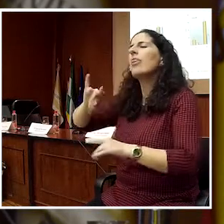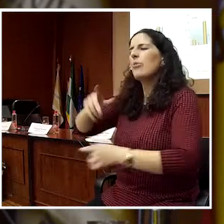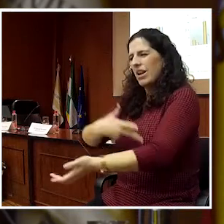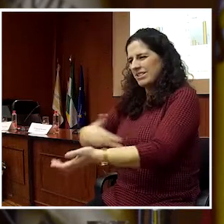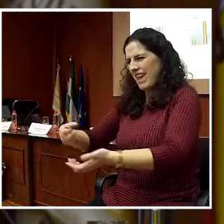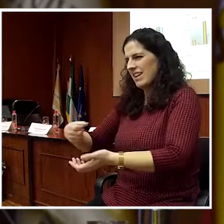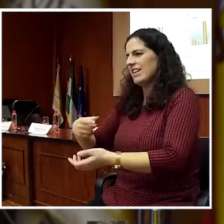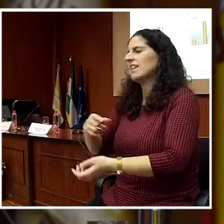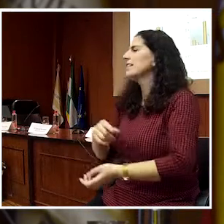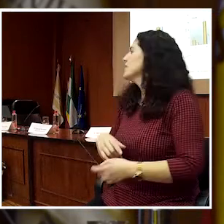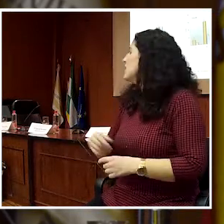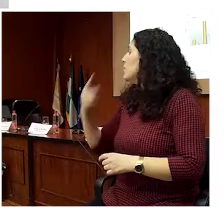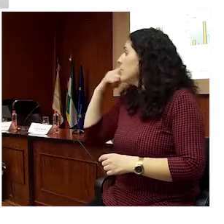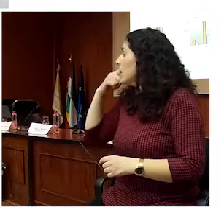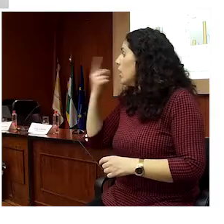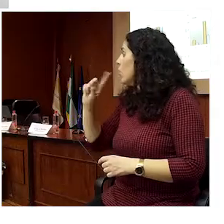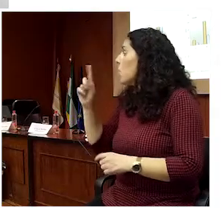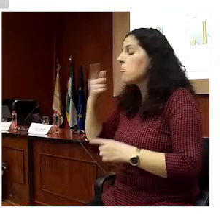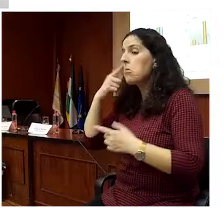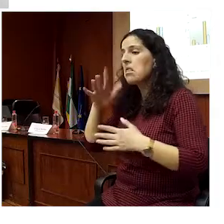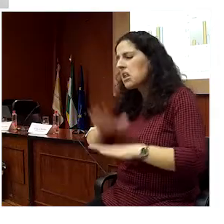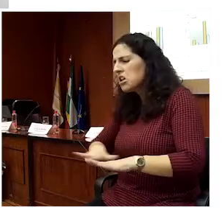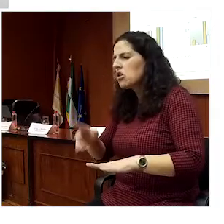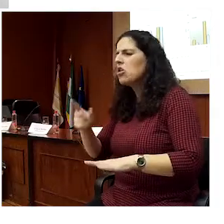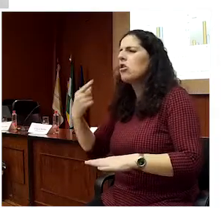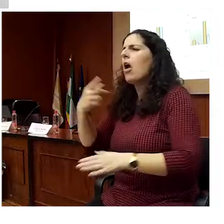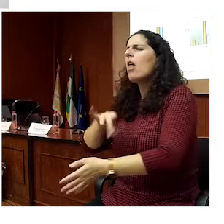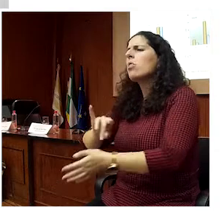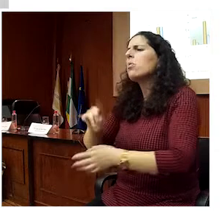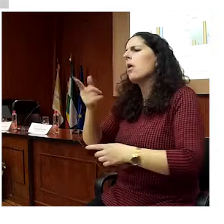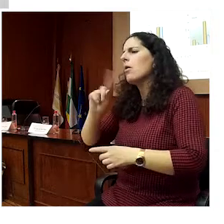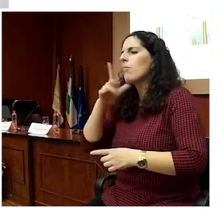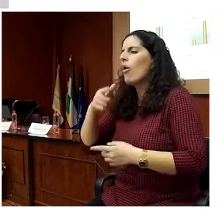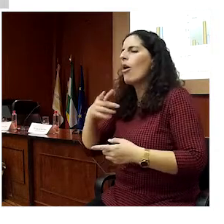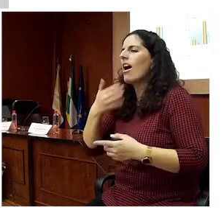y de insulina, a veces no vemos cambios todavía en la glucosa, probablemente porque